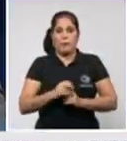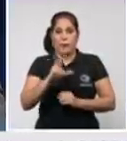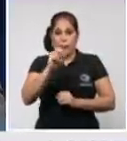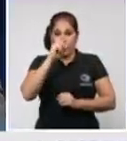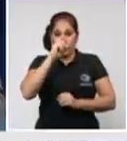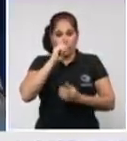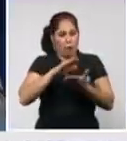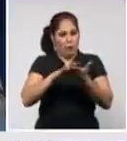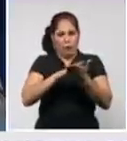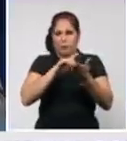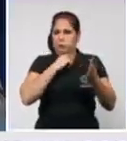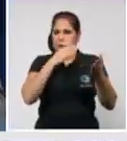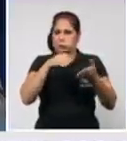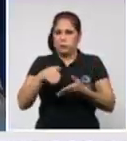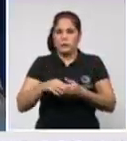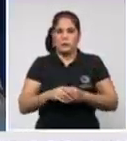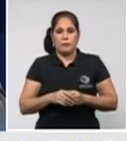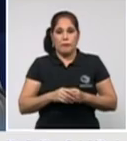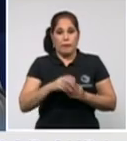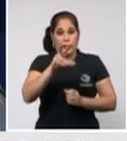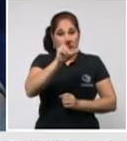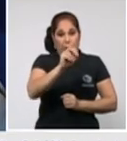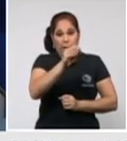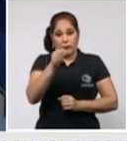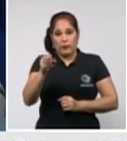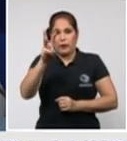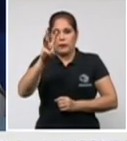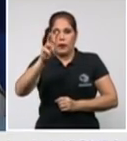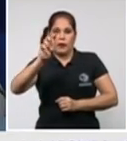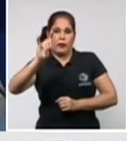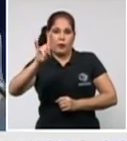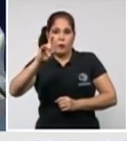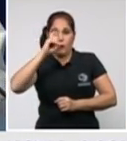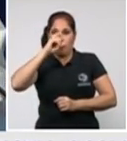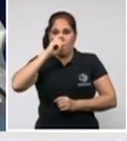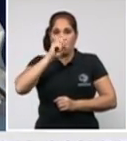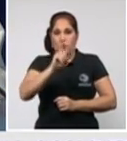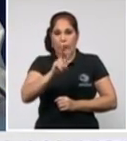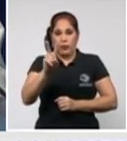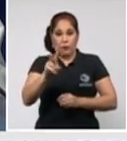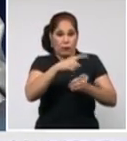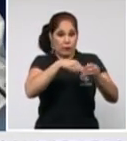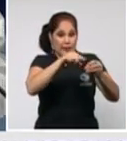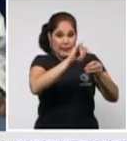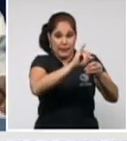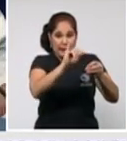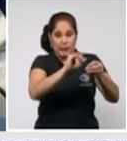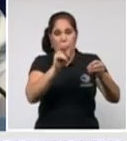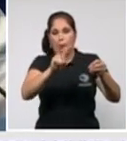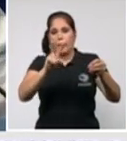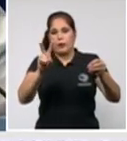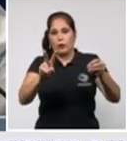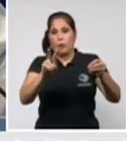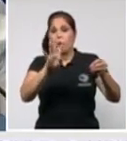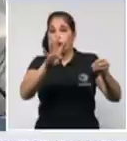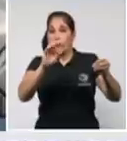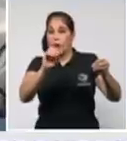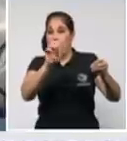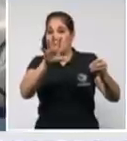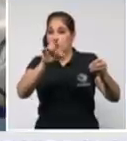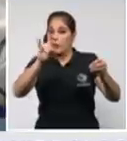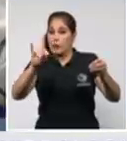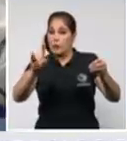país. De 20 a 39 años, 22 casos, de 40 a 59,